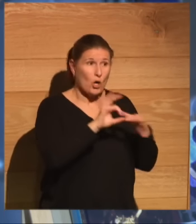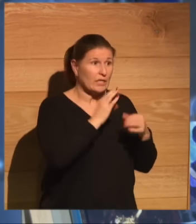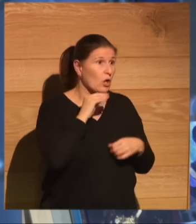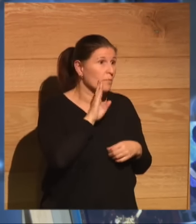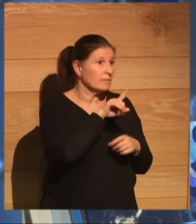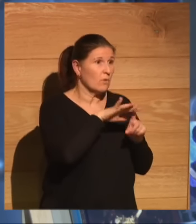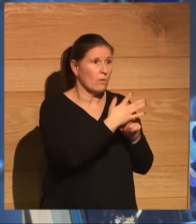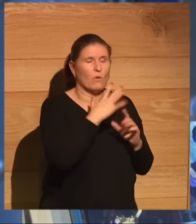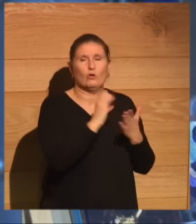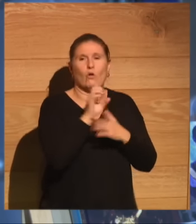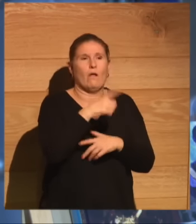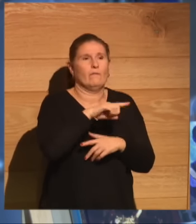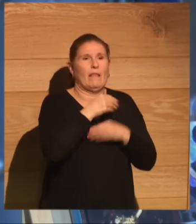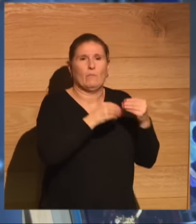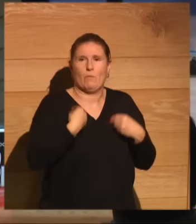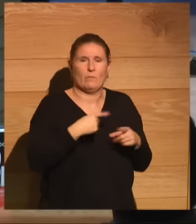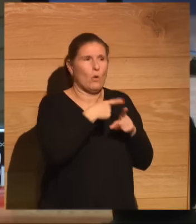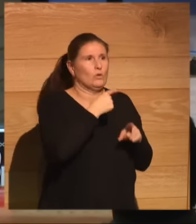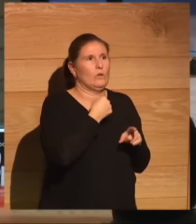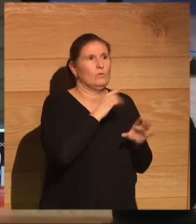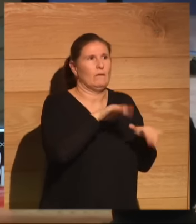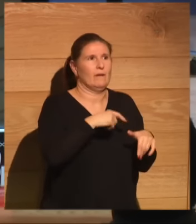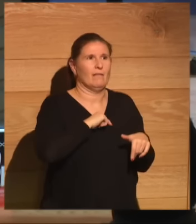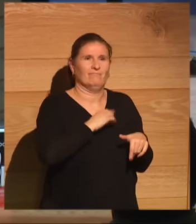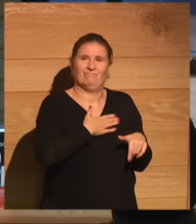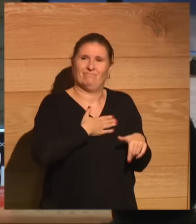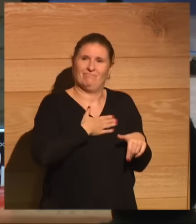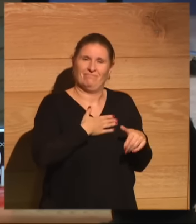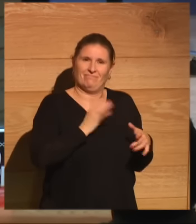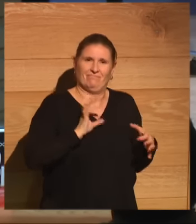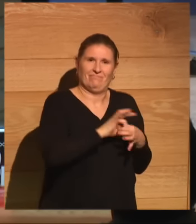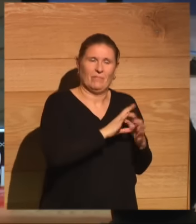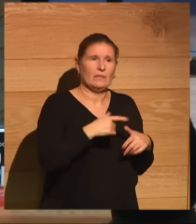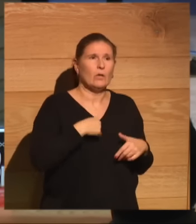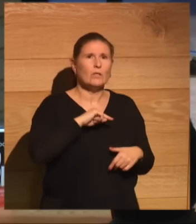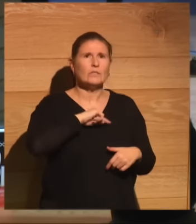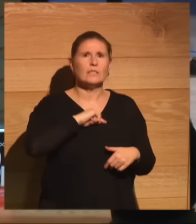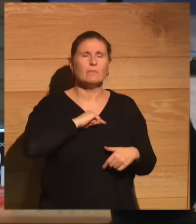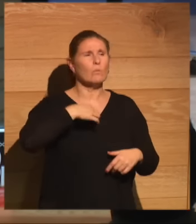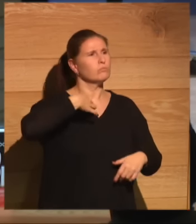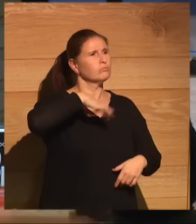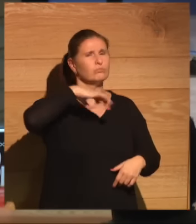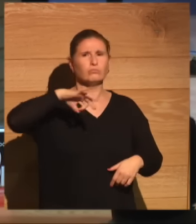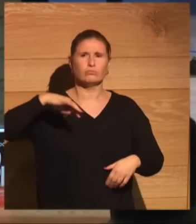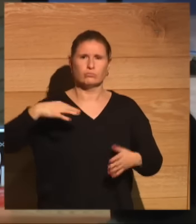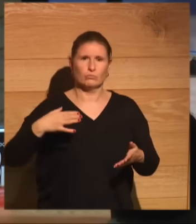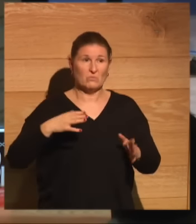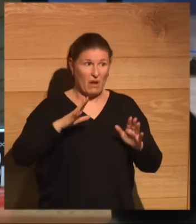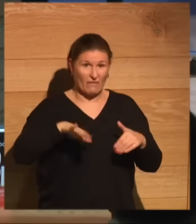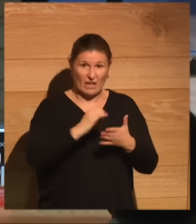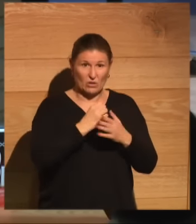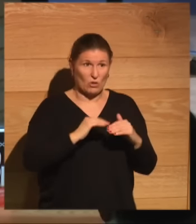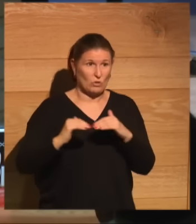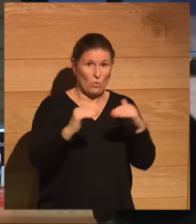con eso conecta a todo el mundo en realidad. Es decir, a todos nos gusta sentirnos únicos porque hemos sentido una cosa que en realidad está sintiendo prácticamente todo el mundo en la